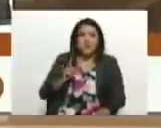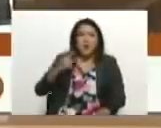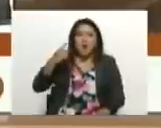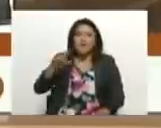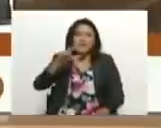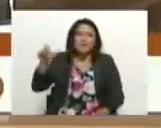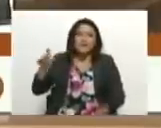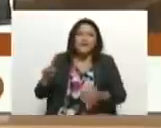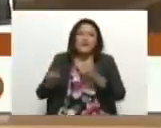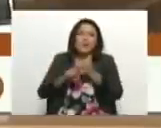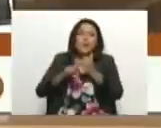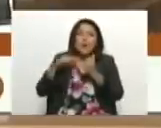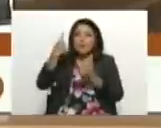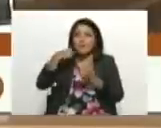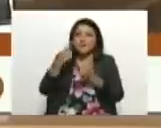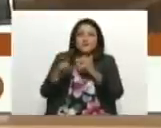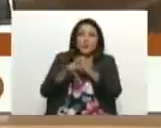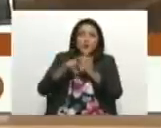tenía.